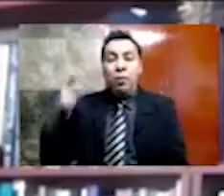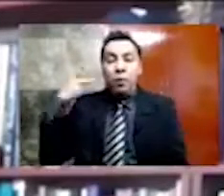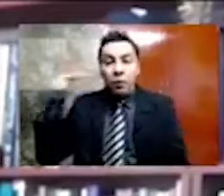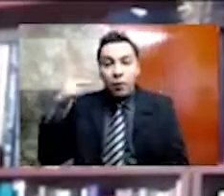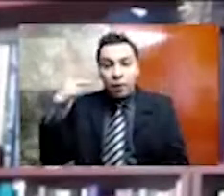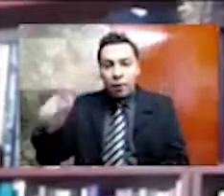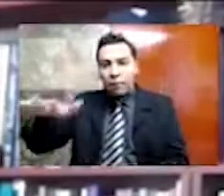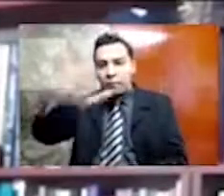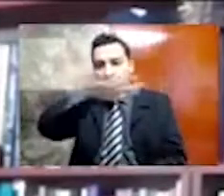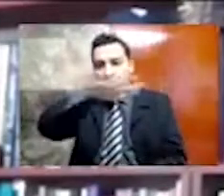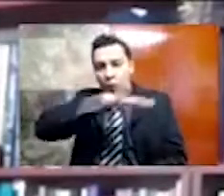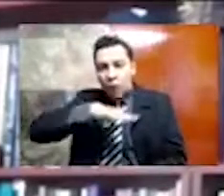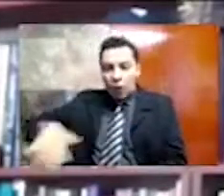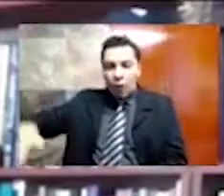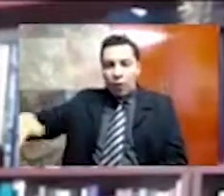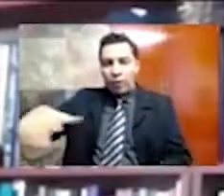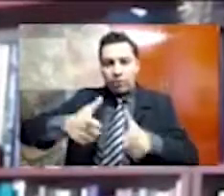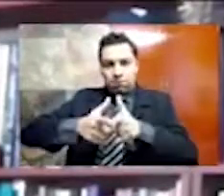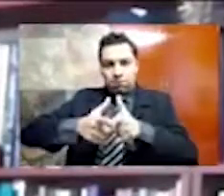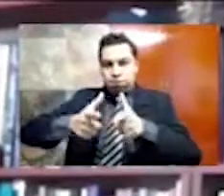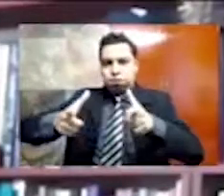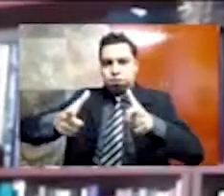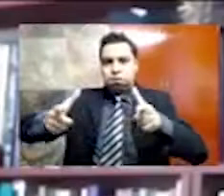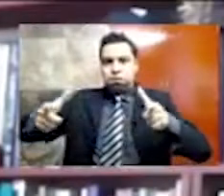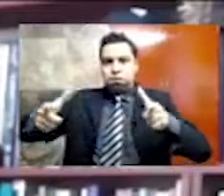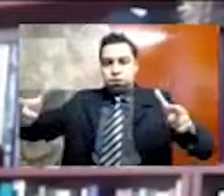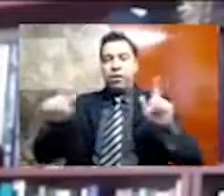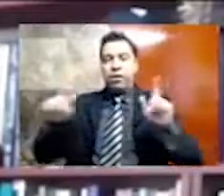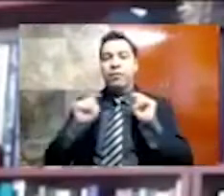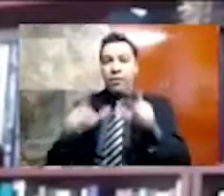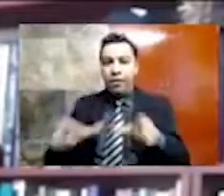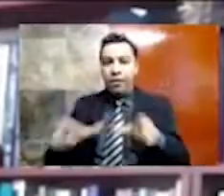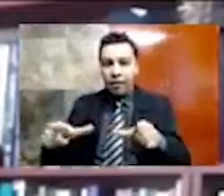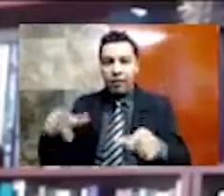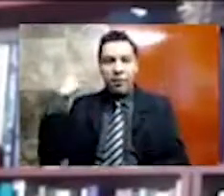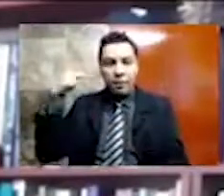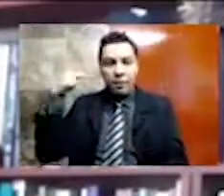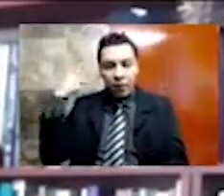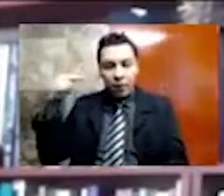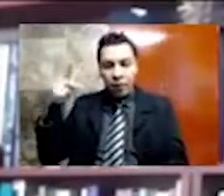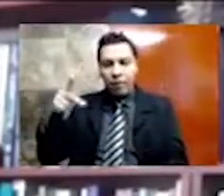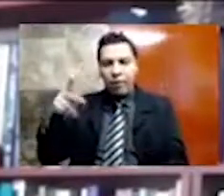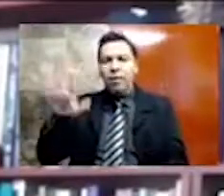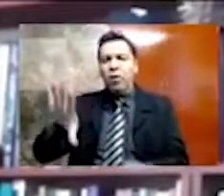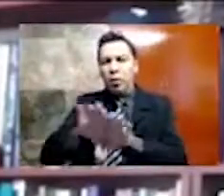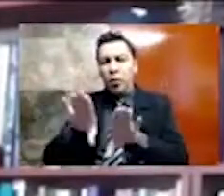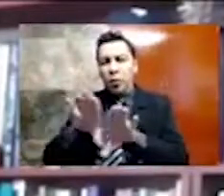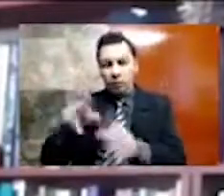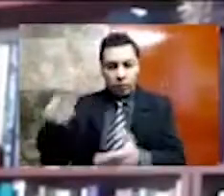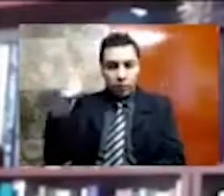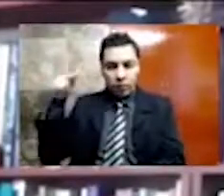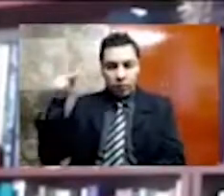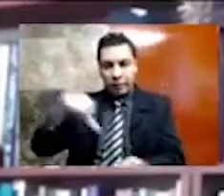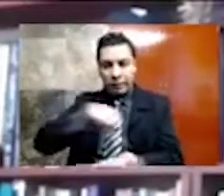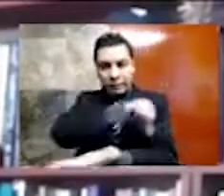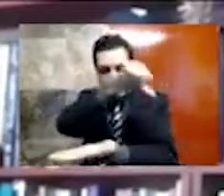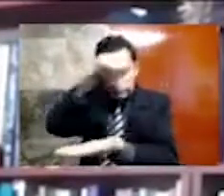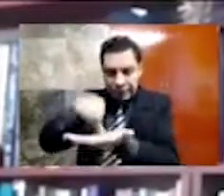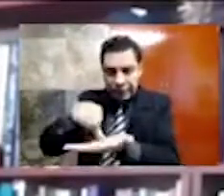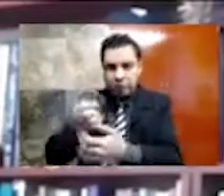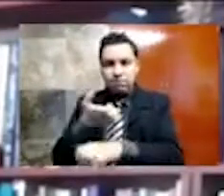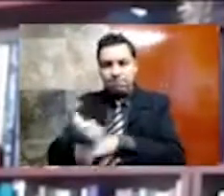una extensión gigantesca. Ocupa muy buena parte del centro del estado de Puebla y la totalidad del estado